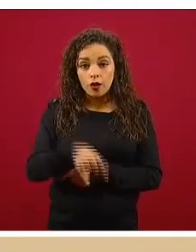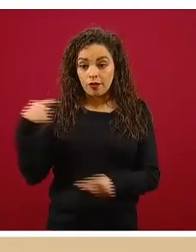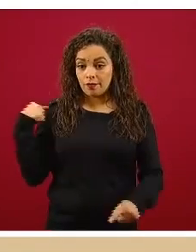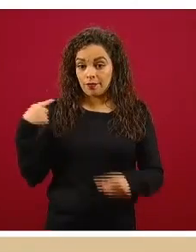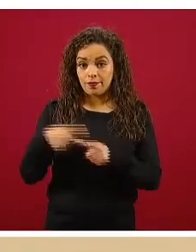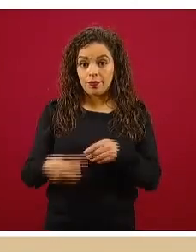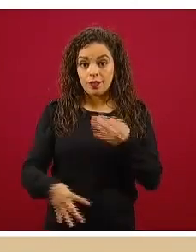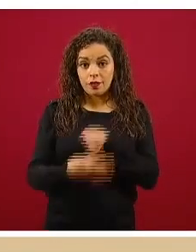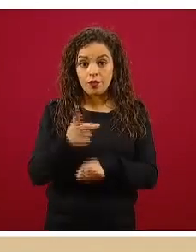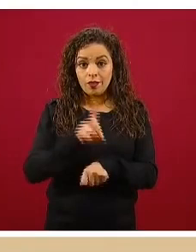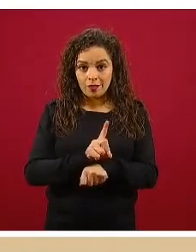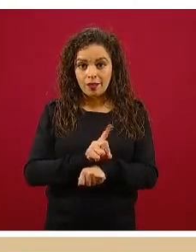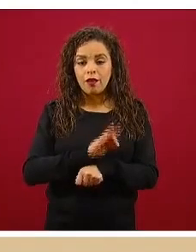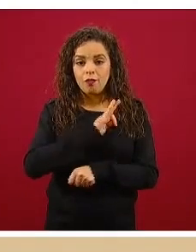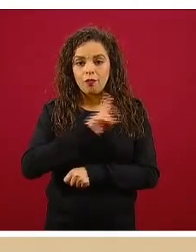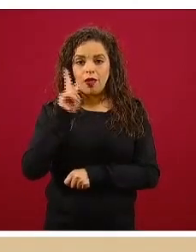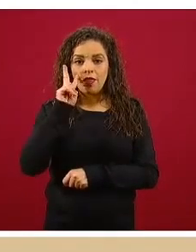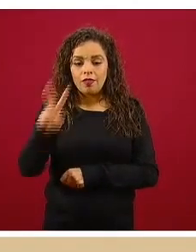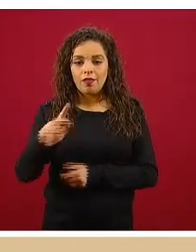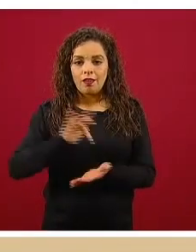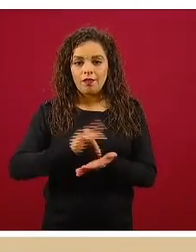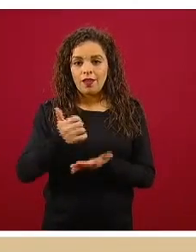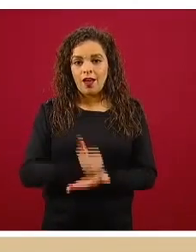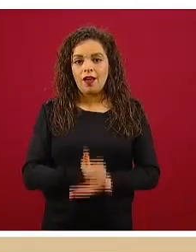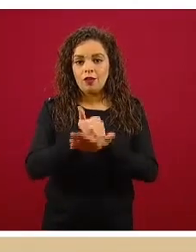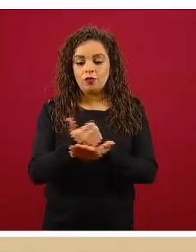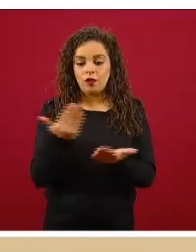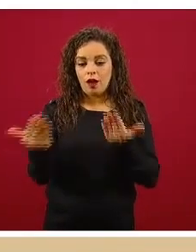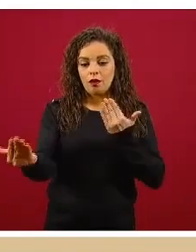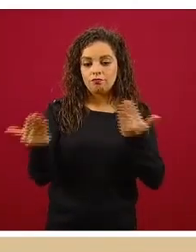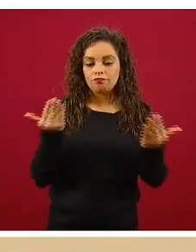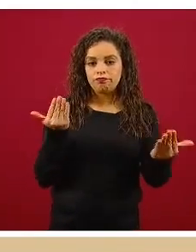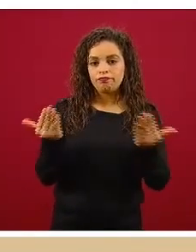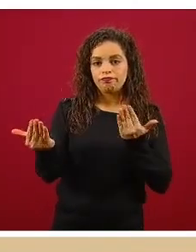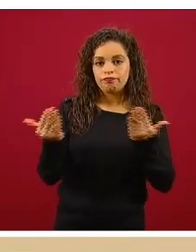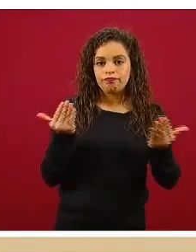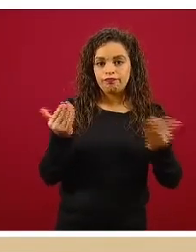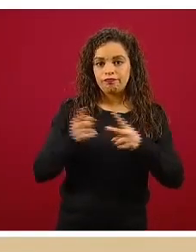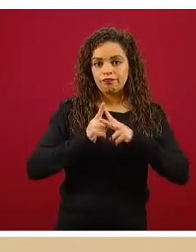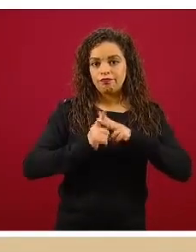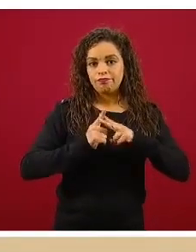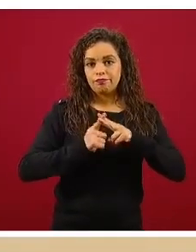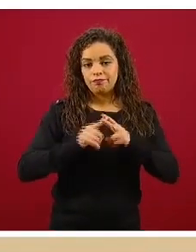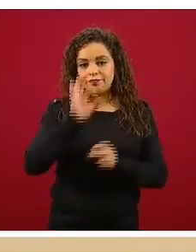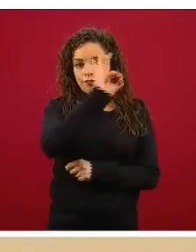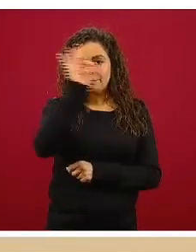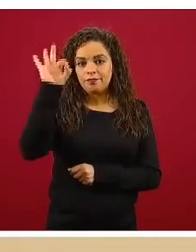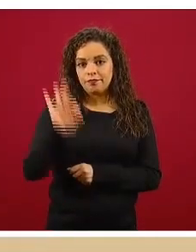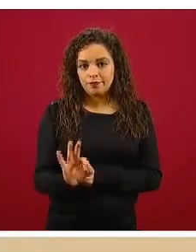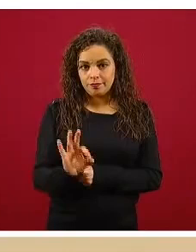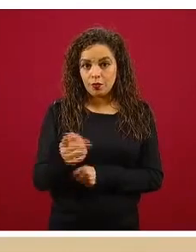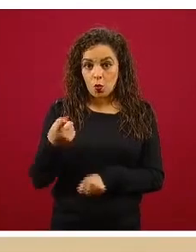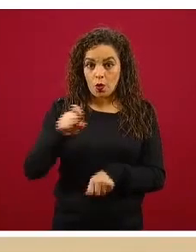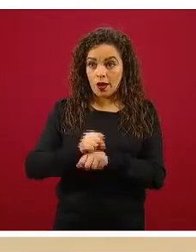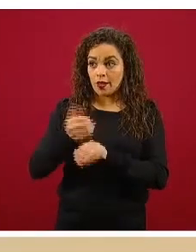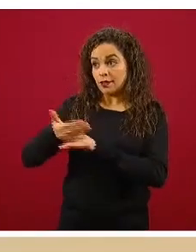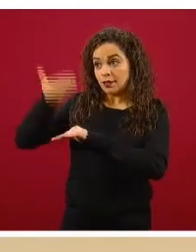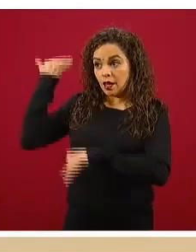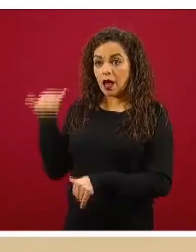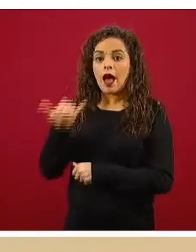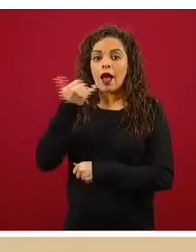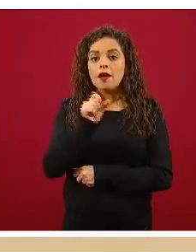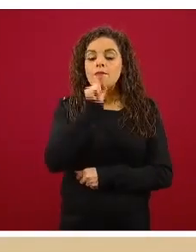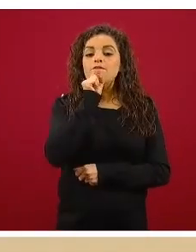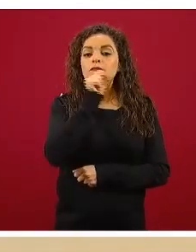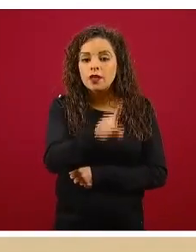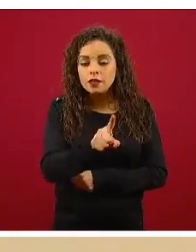pero ahora la barra gris nos permite comparar con esa tasa de incidencia de hace una semana, también de los últimos 14 días para esa